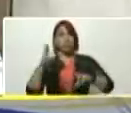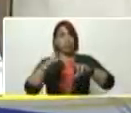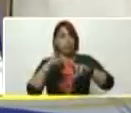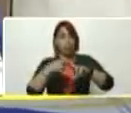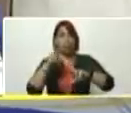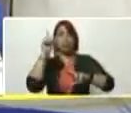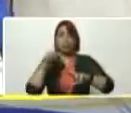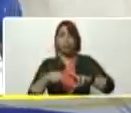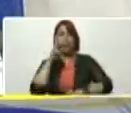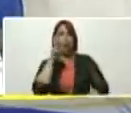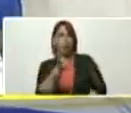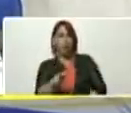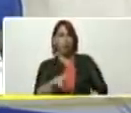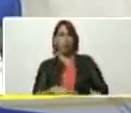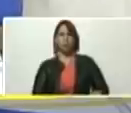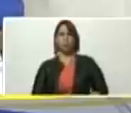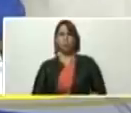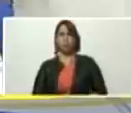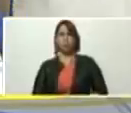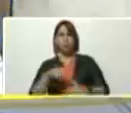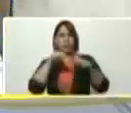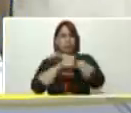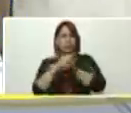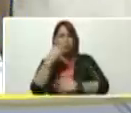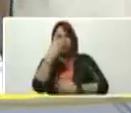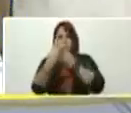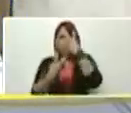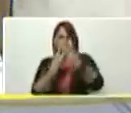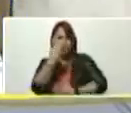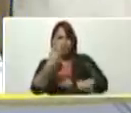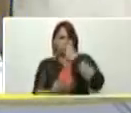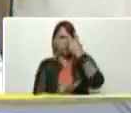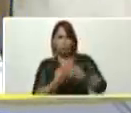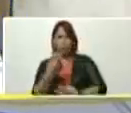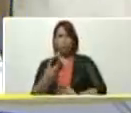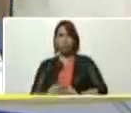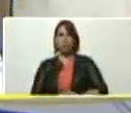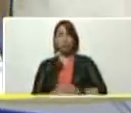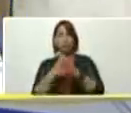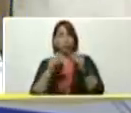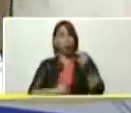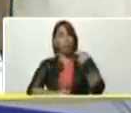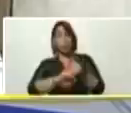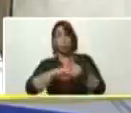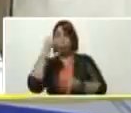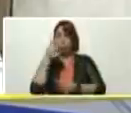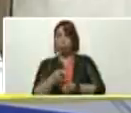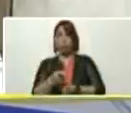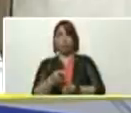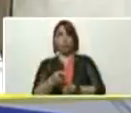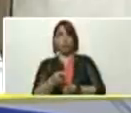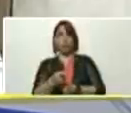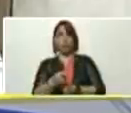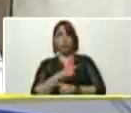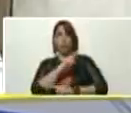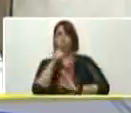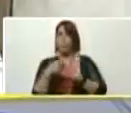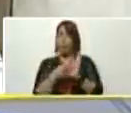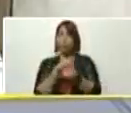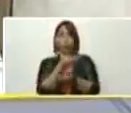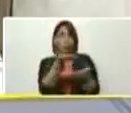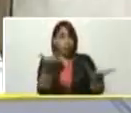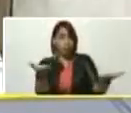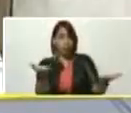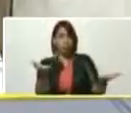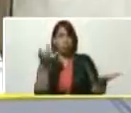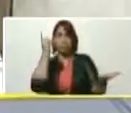Bernal, lo veo por allá por Ceboruco metido, Ceboruco adentro. Todo el apoyo del gabinete completo, y ustedes